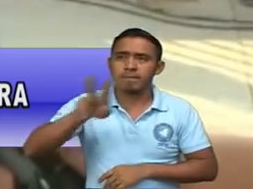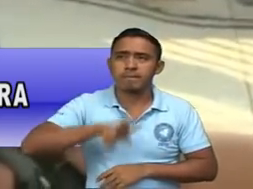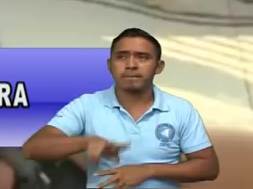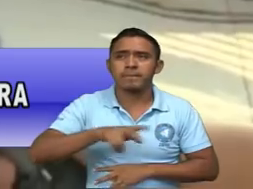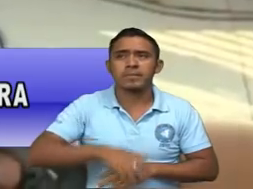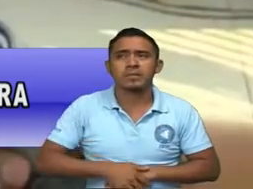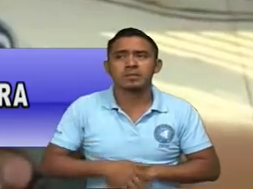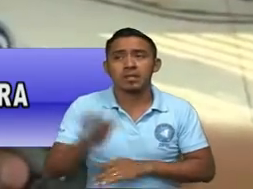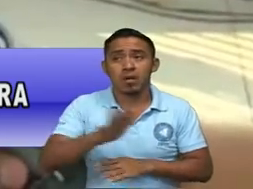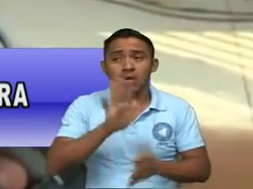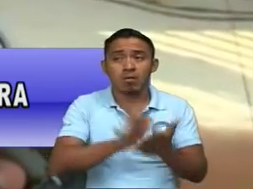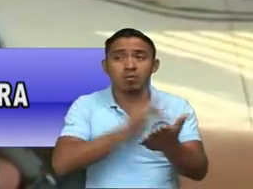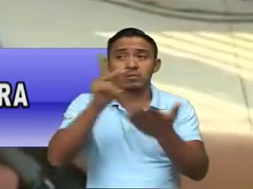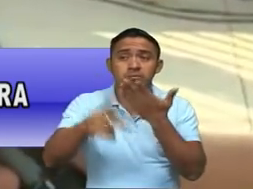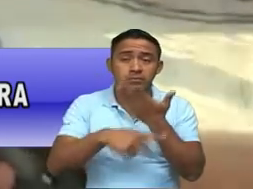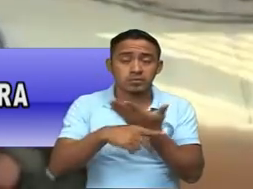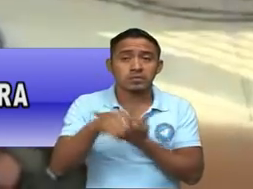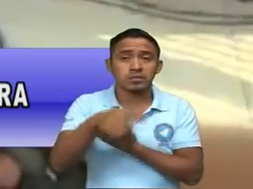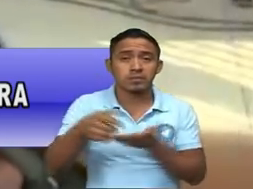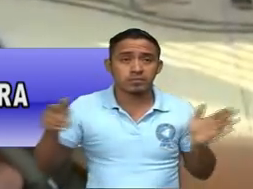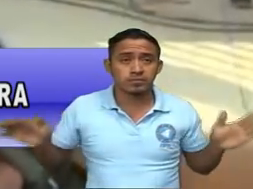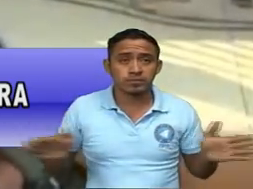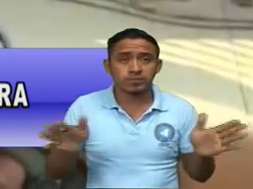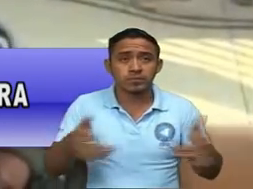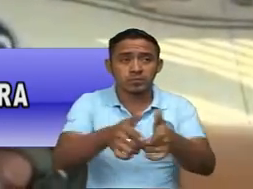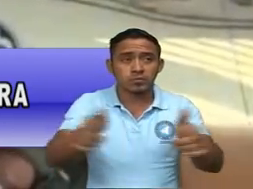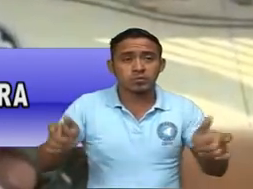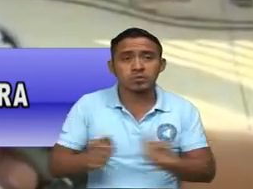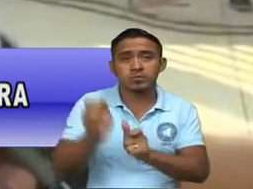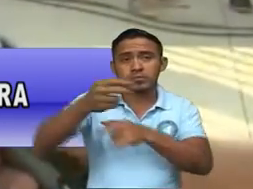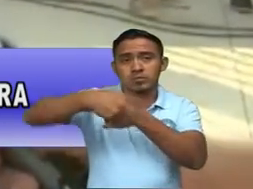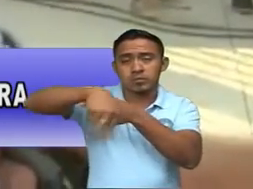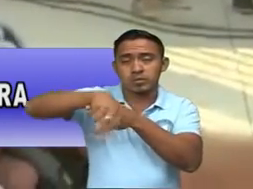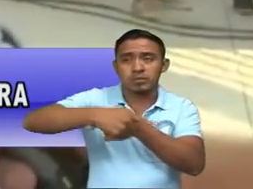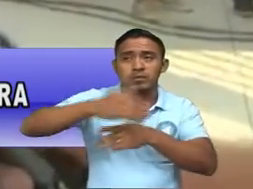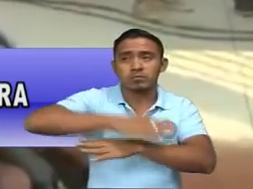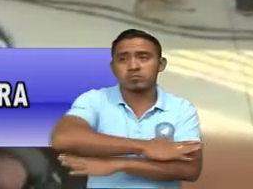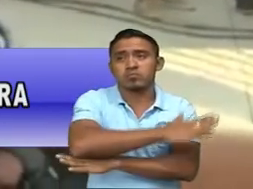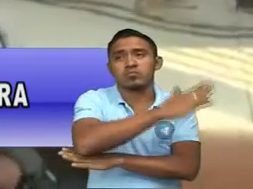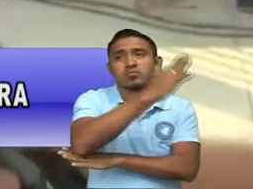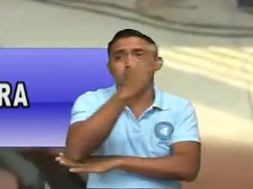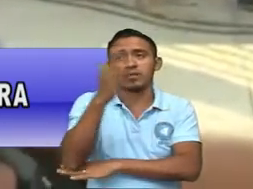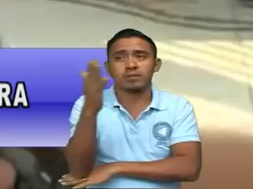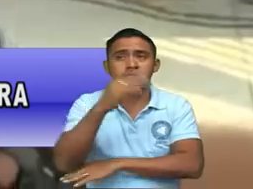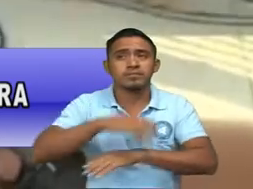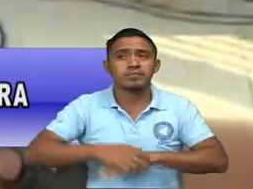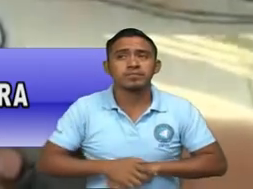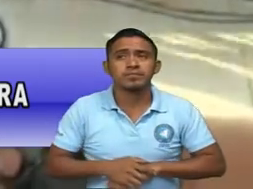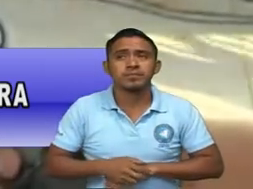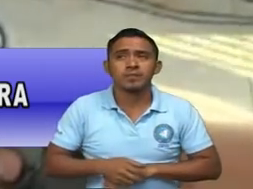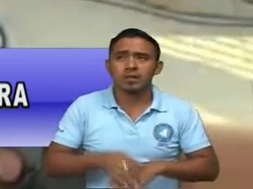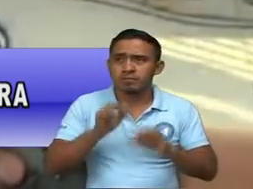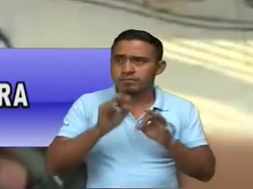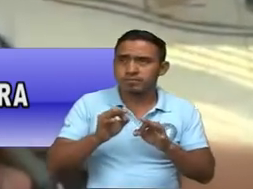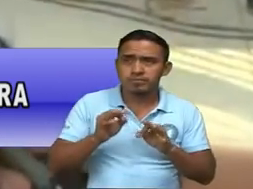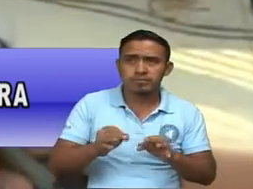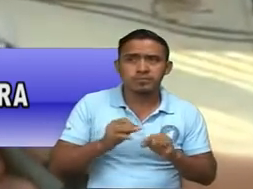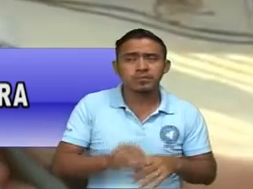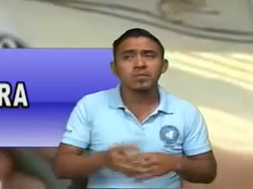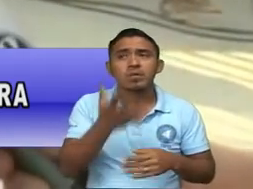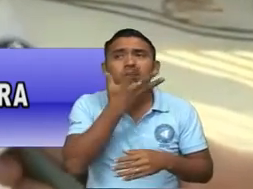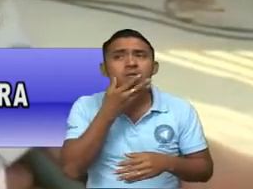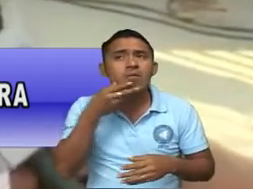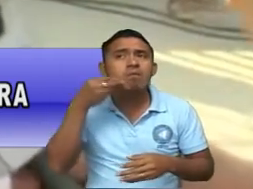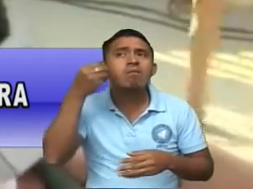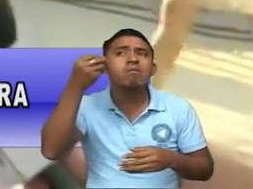los programas que estamos impulsando con Guardabarranco durante todo el año. Y ha sido un borde de juventud,